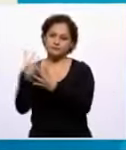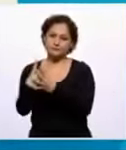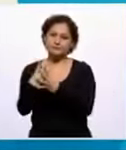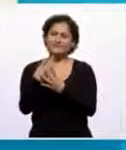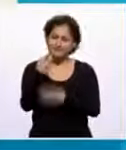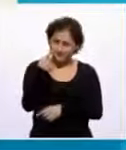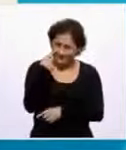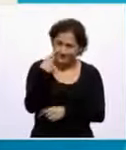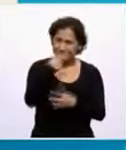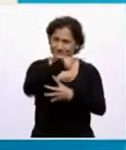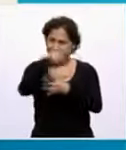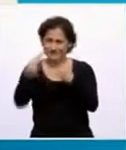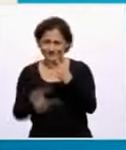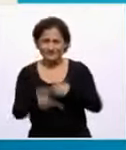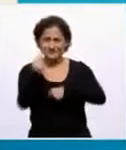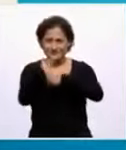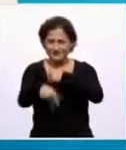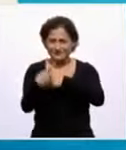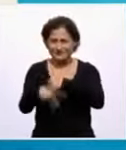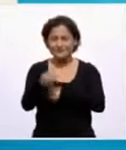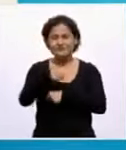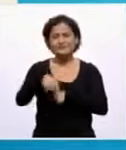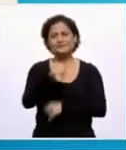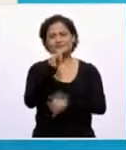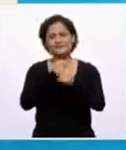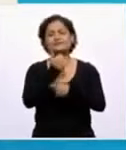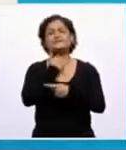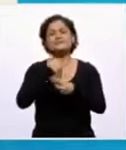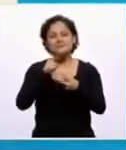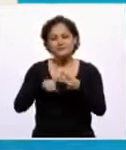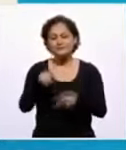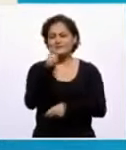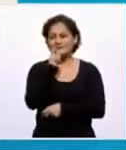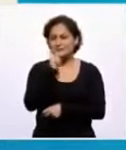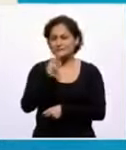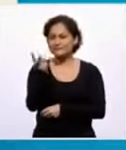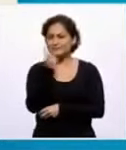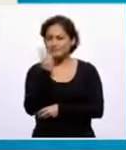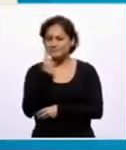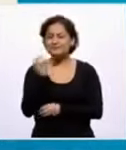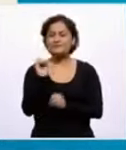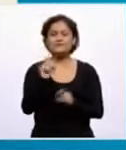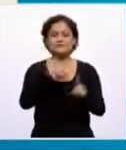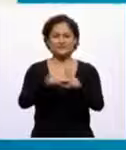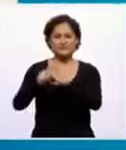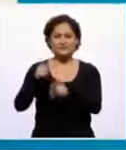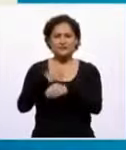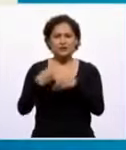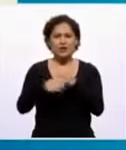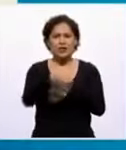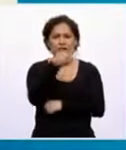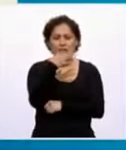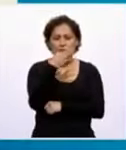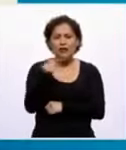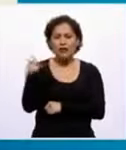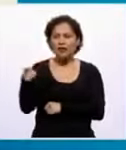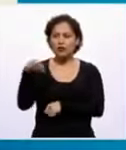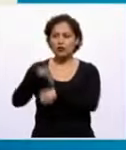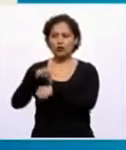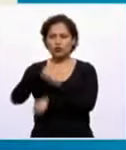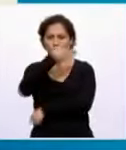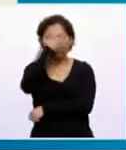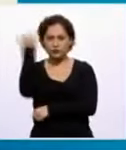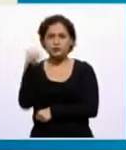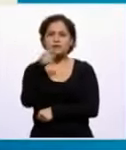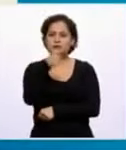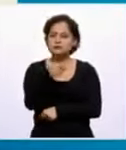Consumir drogas, alcohol, marihuana, tabaco y medicamentos no recetados por un médico alteran tus sentidos. Distorsionan